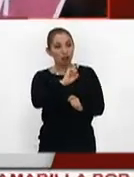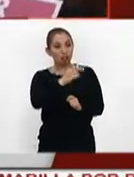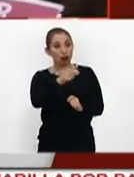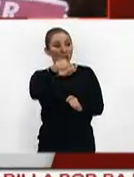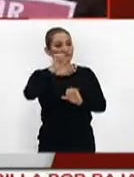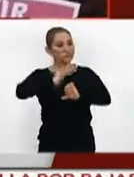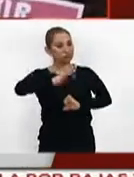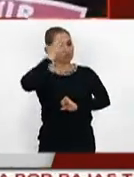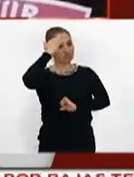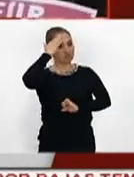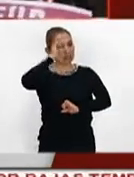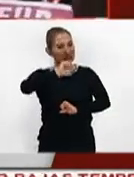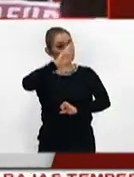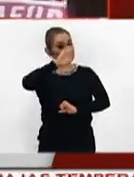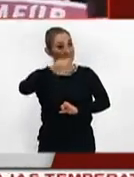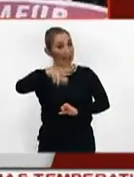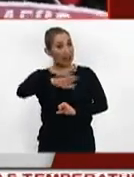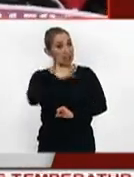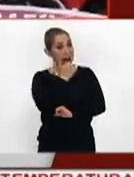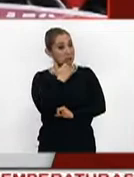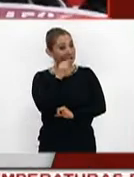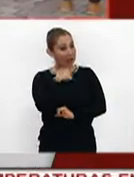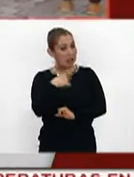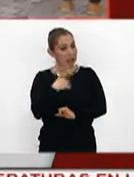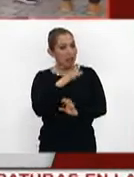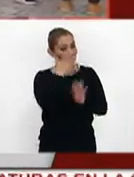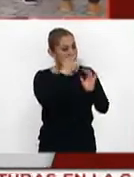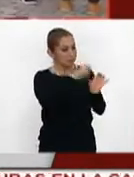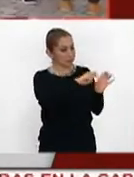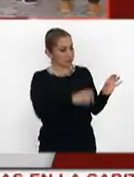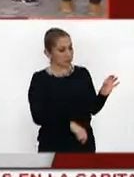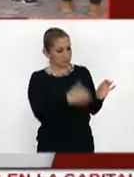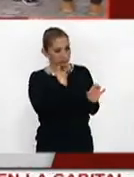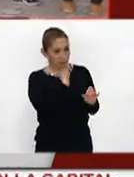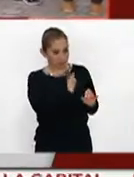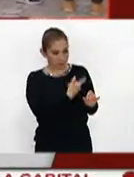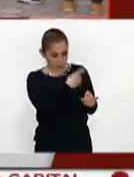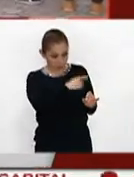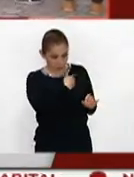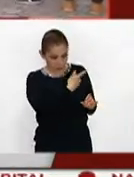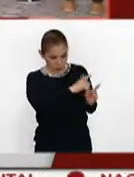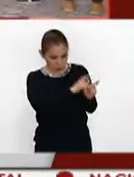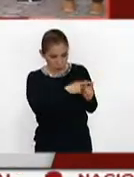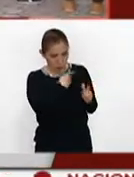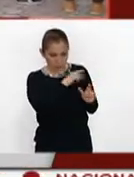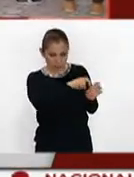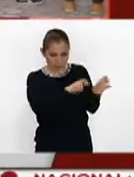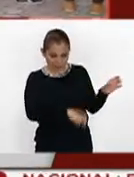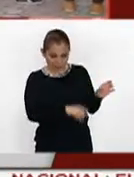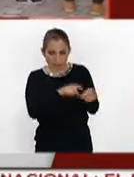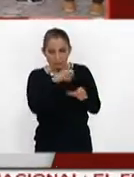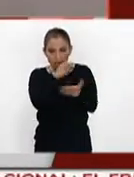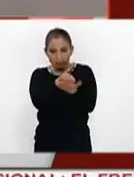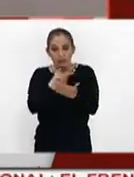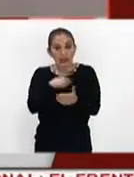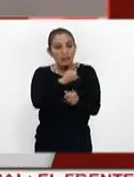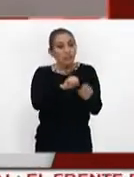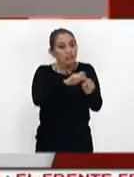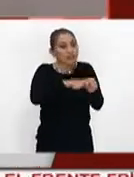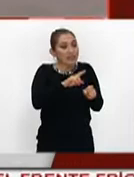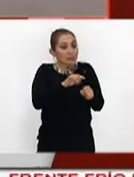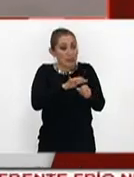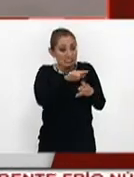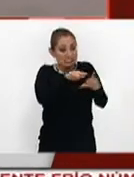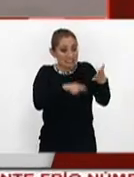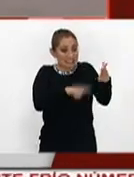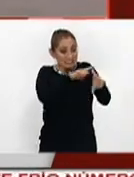el Ministerio de Exteriores, luego de que renuncia a la presidencia de su partido, pero además los socialdemócratas se quedan con